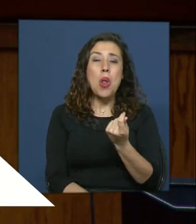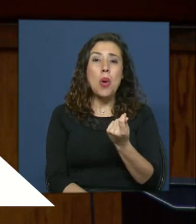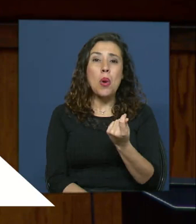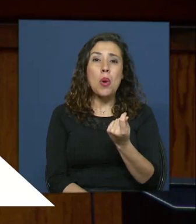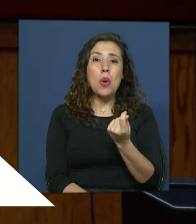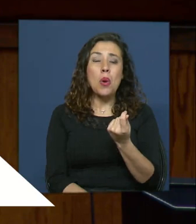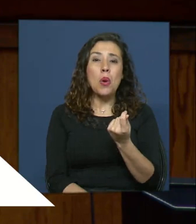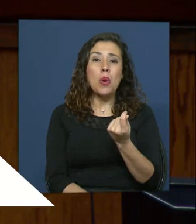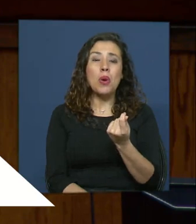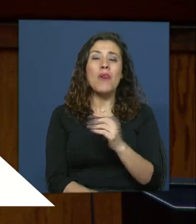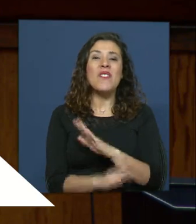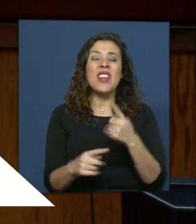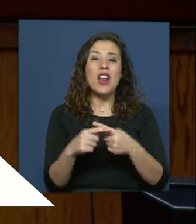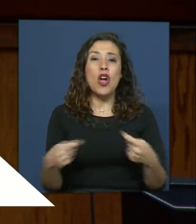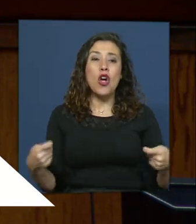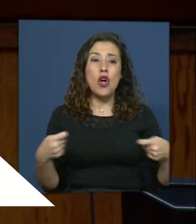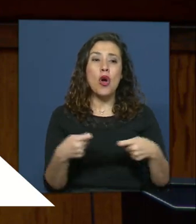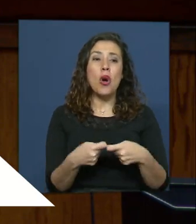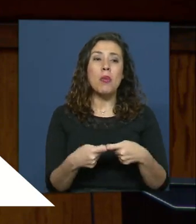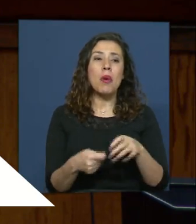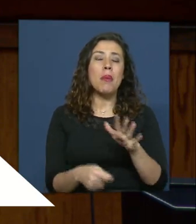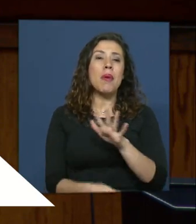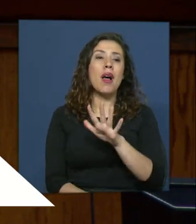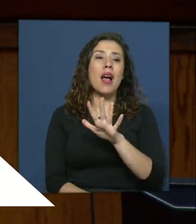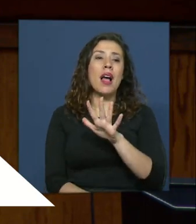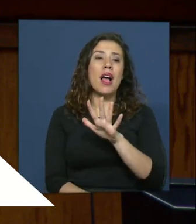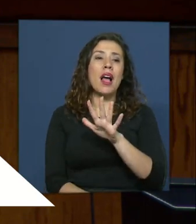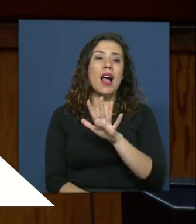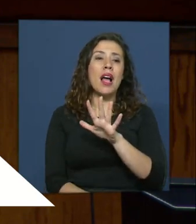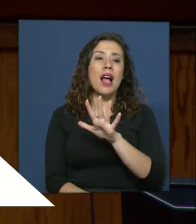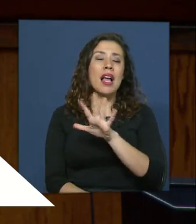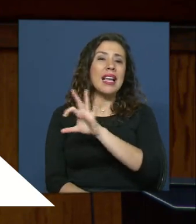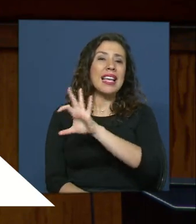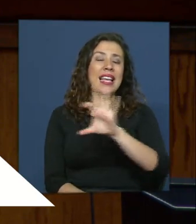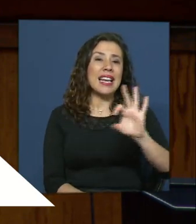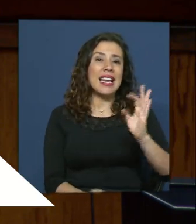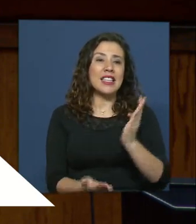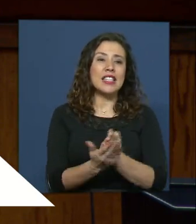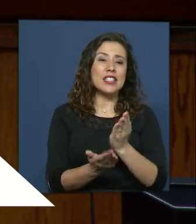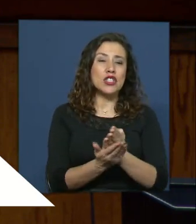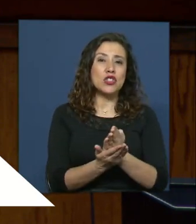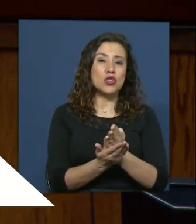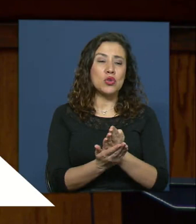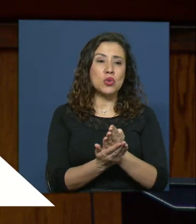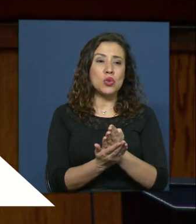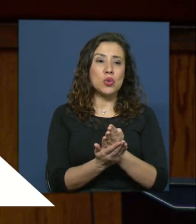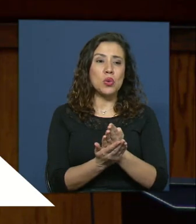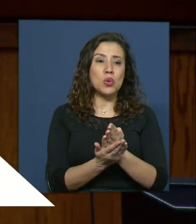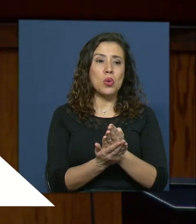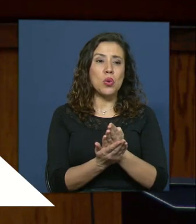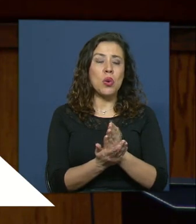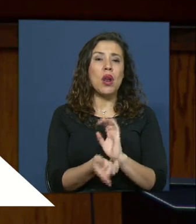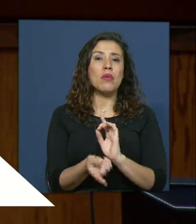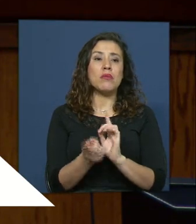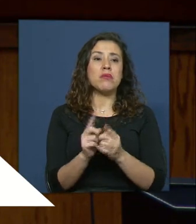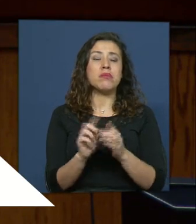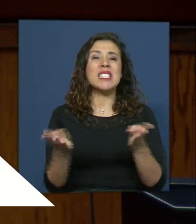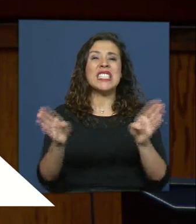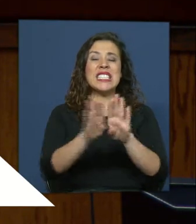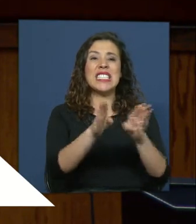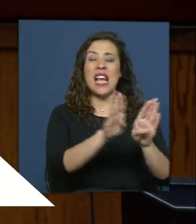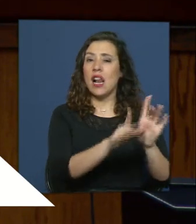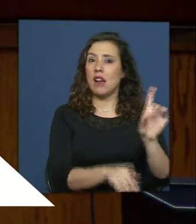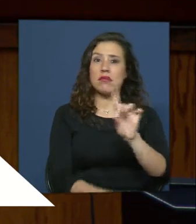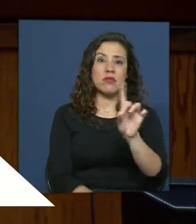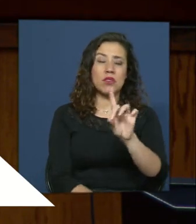copago, prácticamente eran unos 500 establecimientos educacionales que se iban a cerrar. La